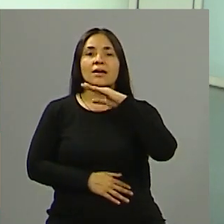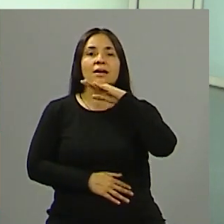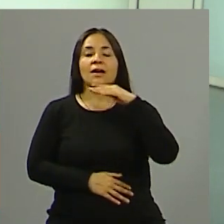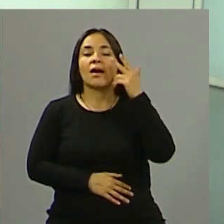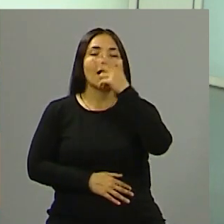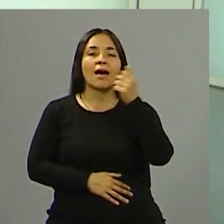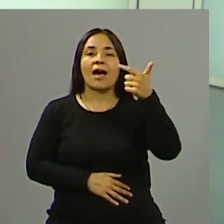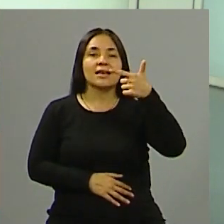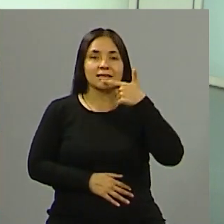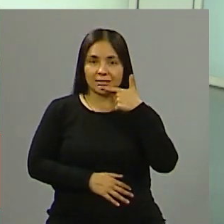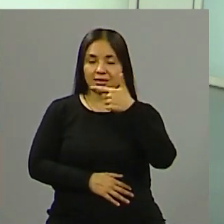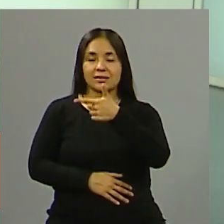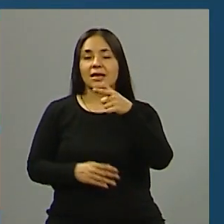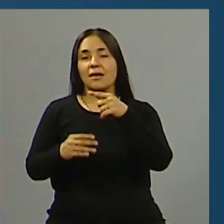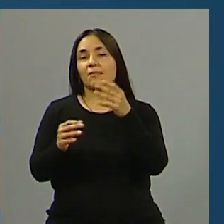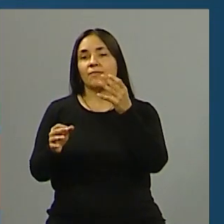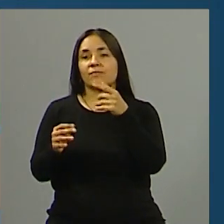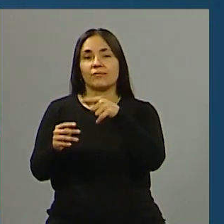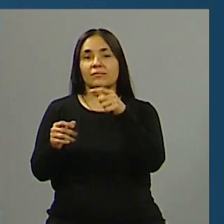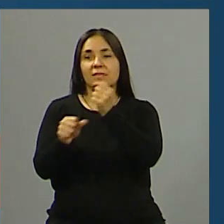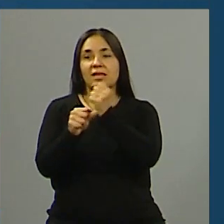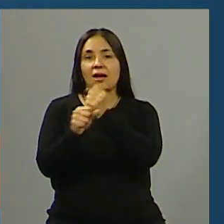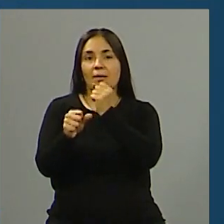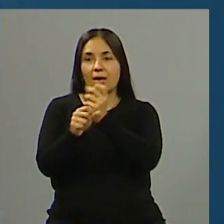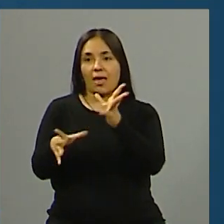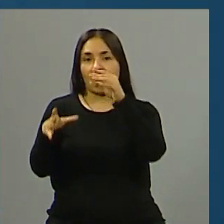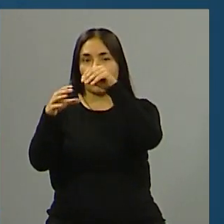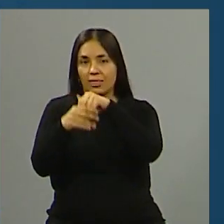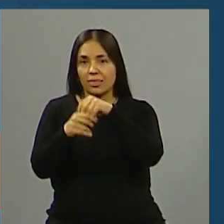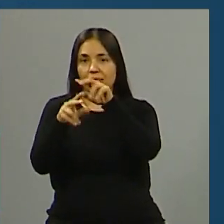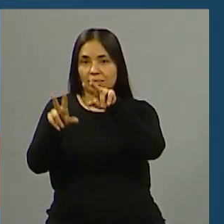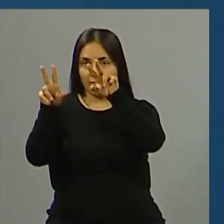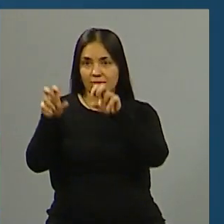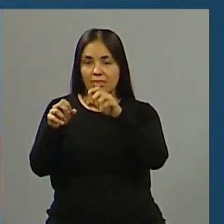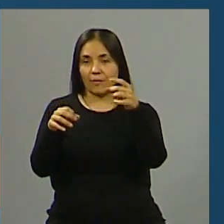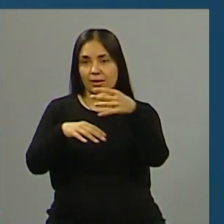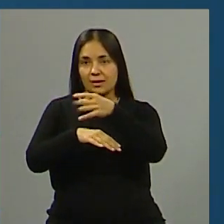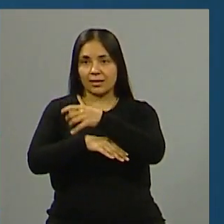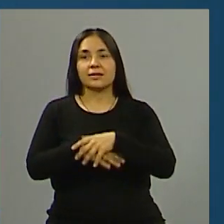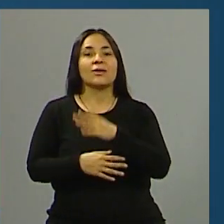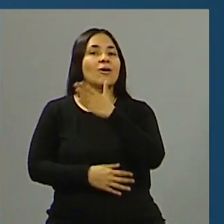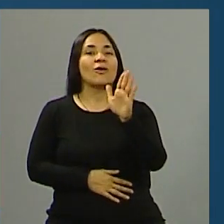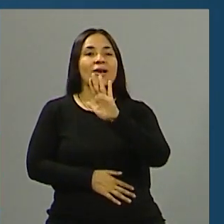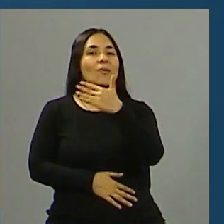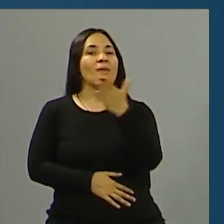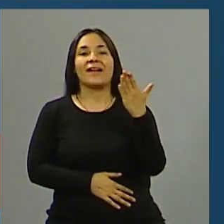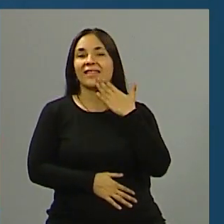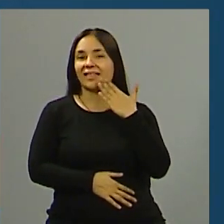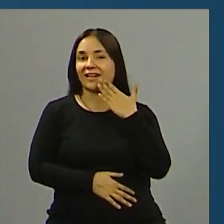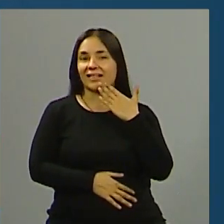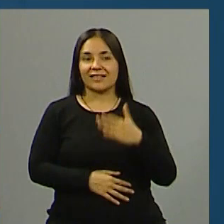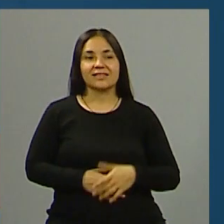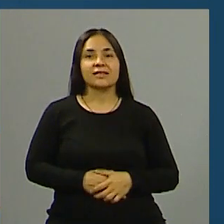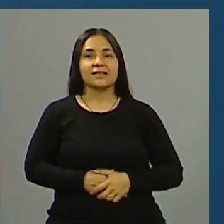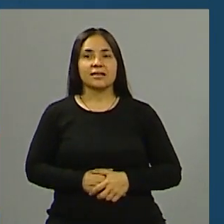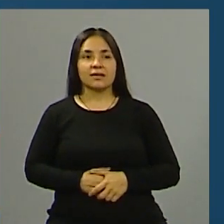y de Larga Distancia. ¿Qué tal, Luciano? Bienvenido, muchas gracias por atendernos. Hola Claudia, buenas tardes, ¿cómo anda? Muy bien.